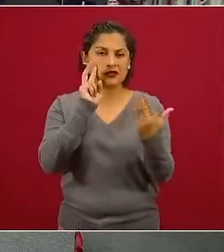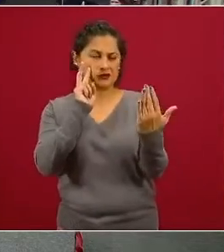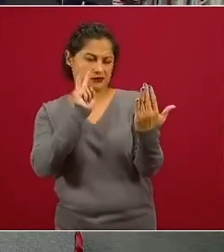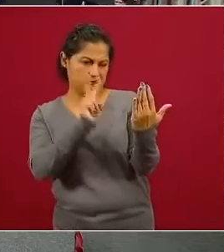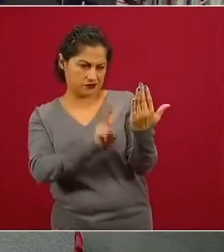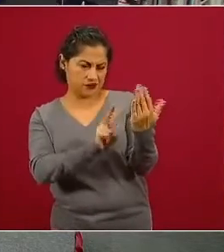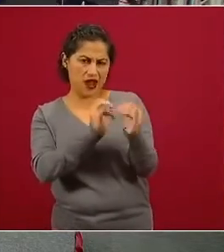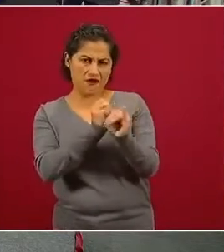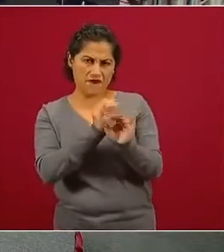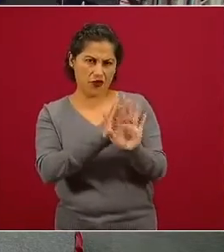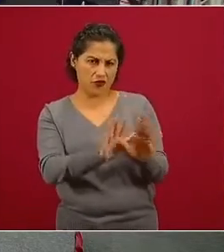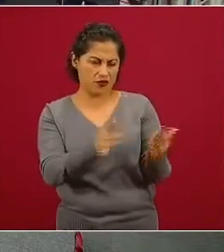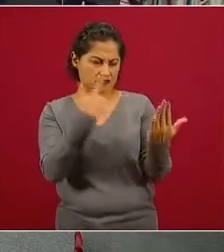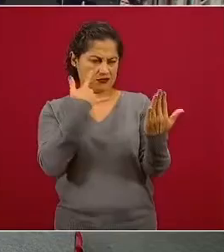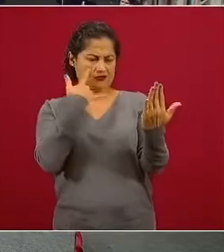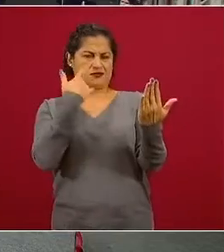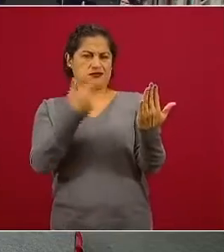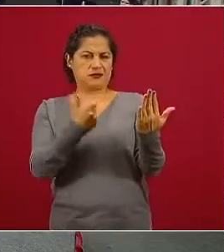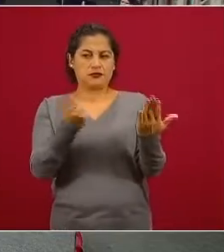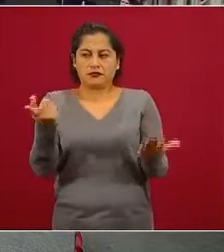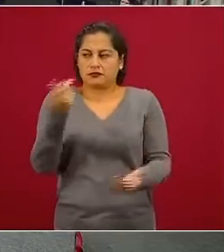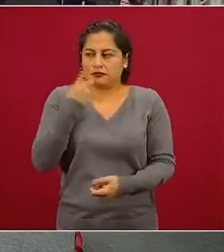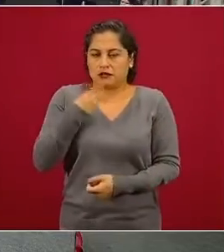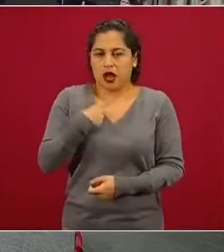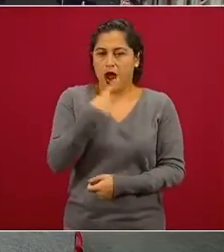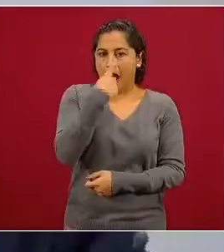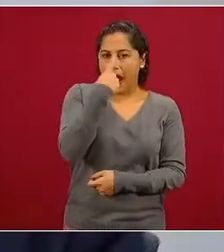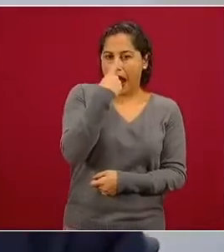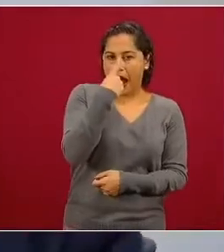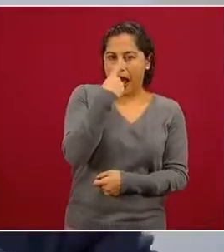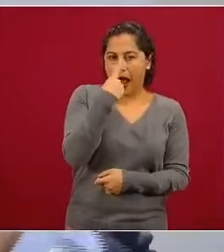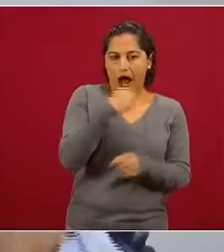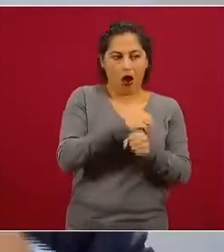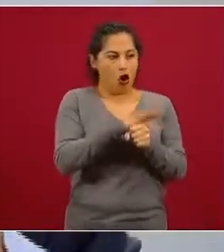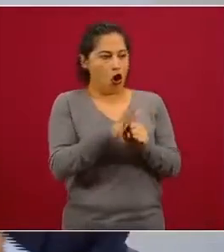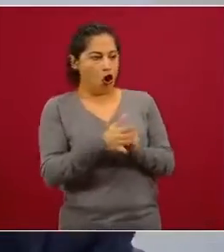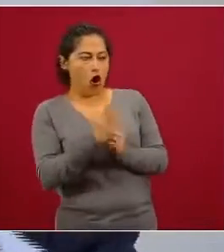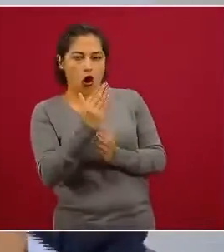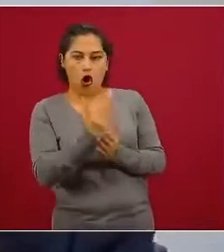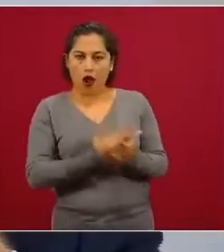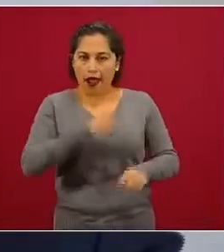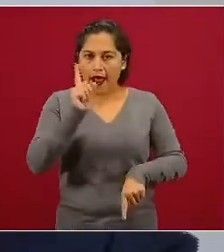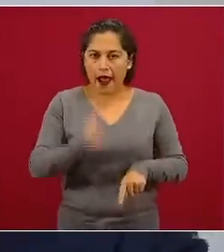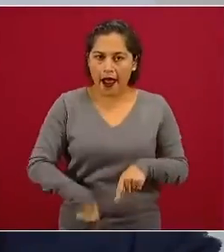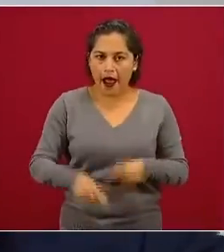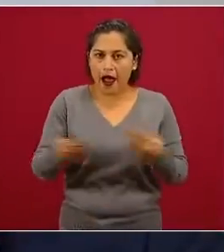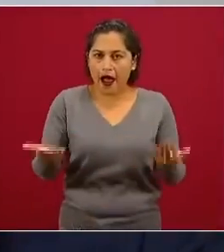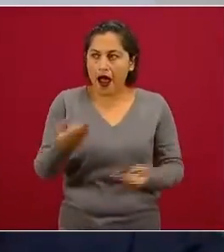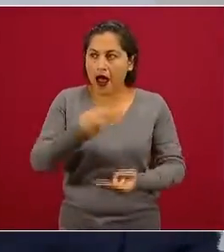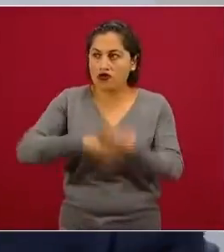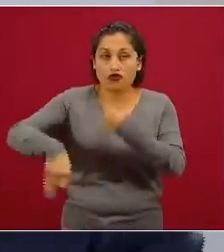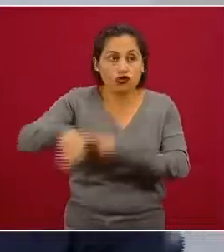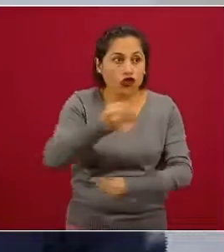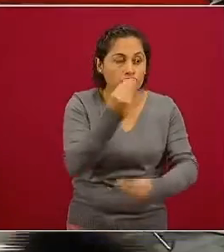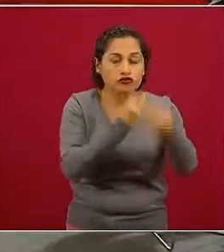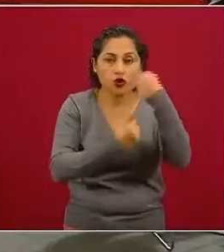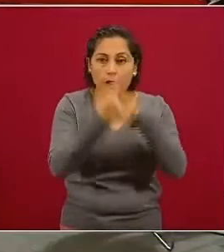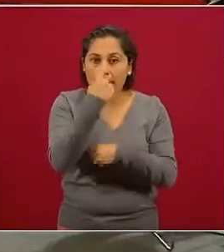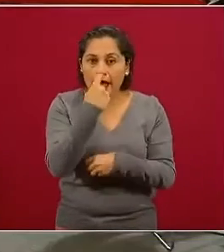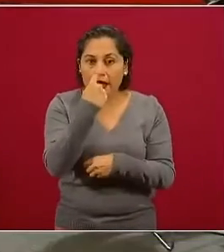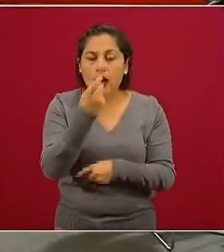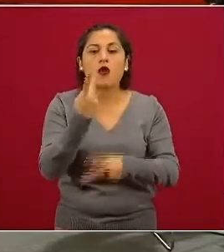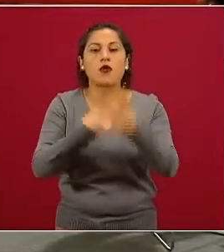la página de verificado de la ONU, Giancarlo. Sí, empezando por la última parte,